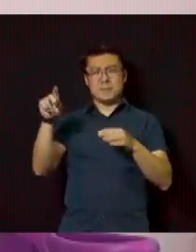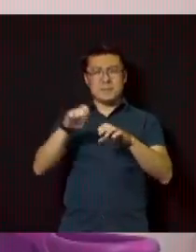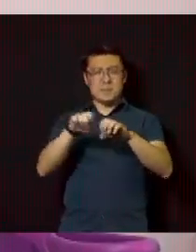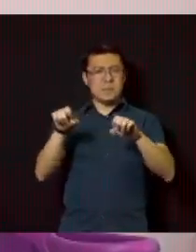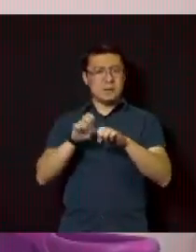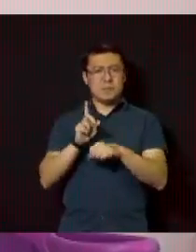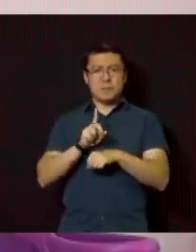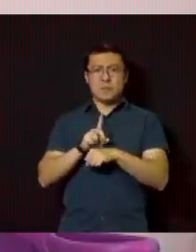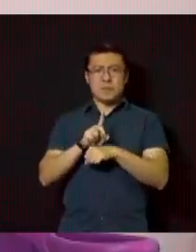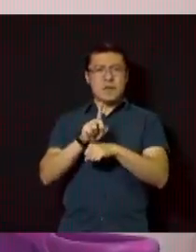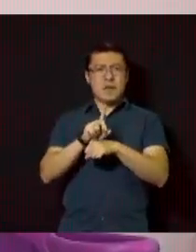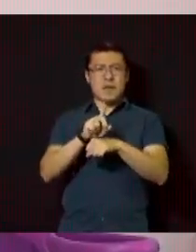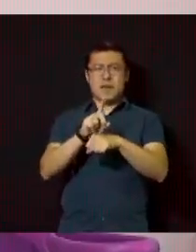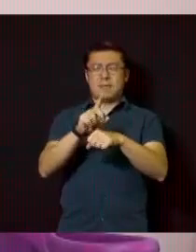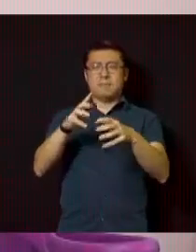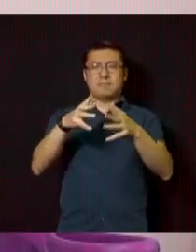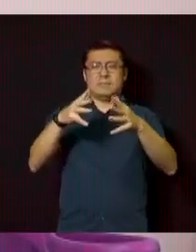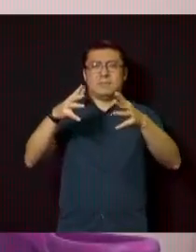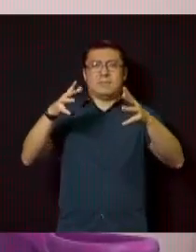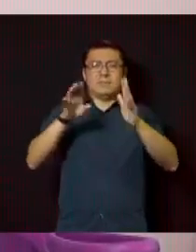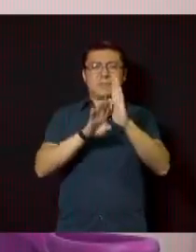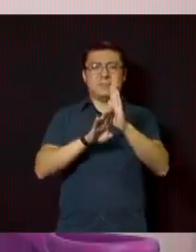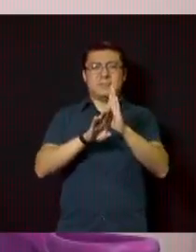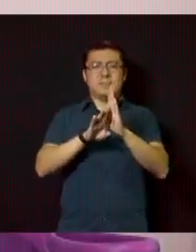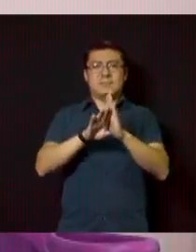ingresa gente a la compañía, es